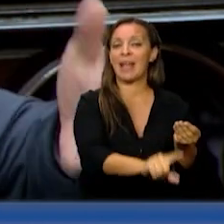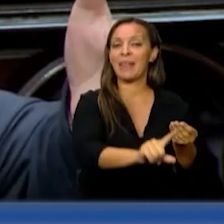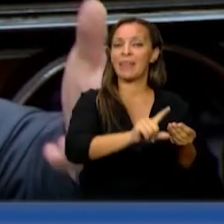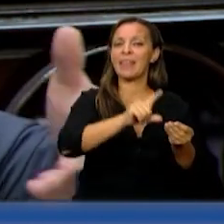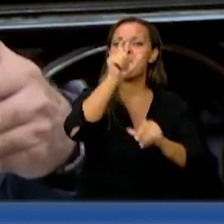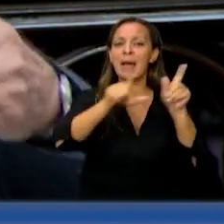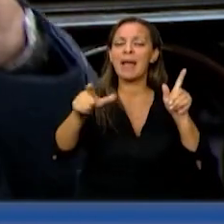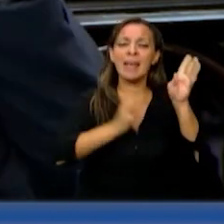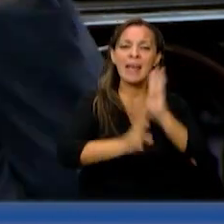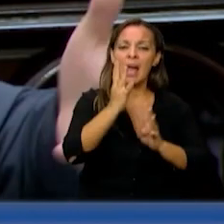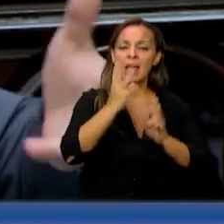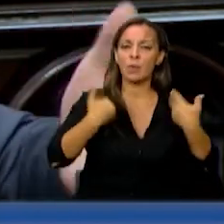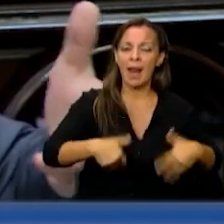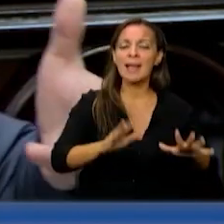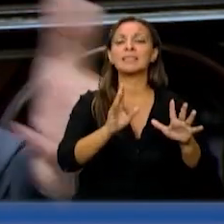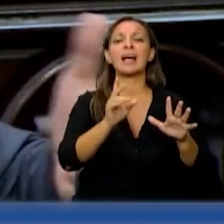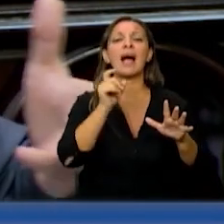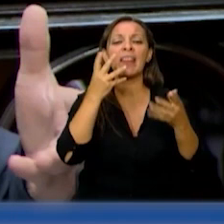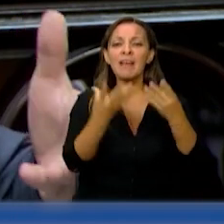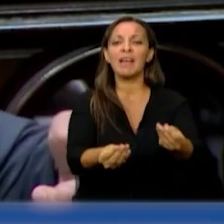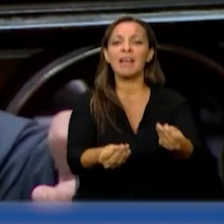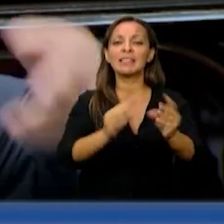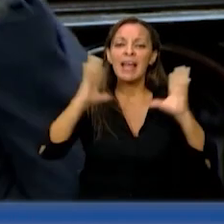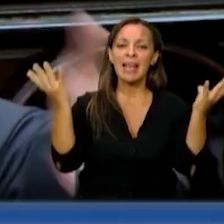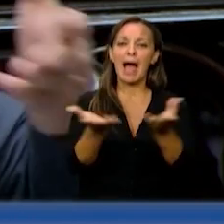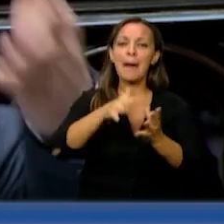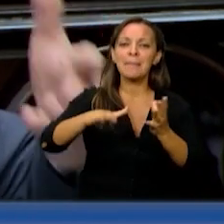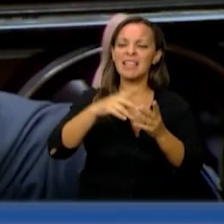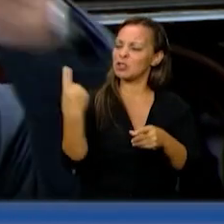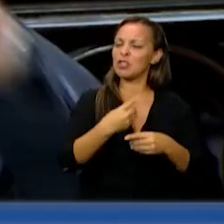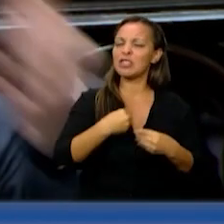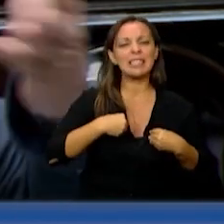nuestra naturaleza, va en defensa de nuestro ambiente, y